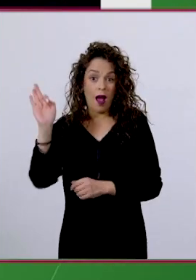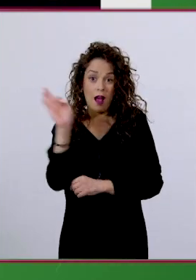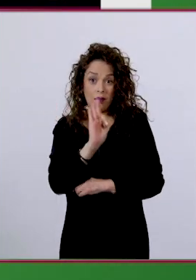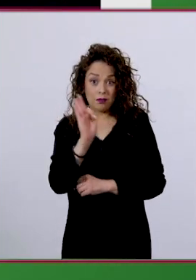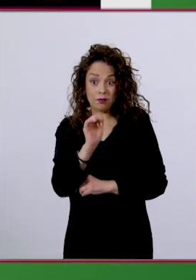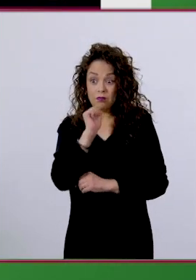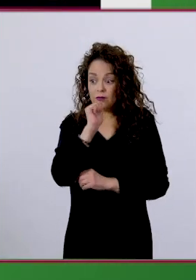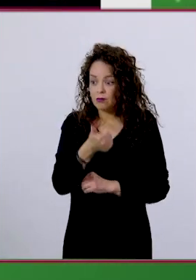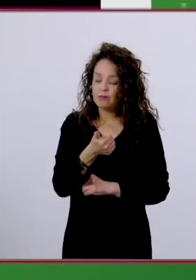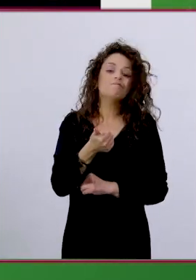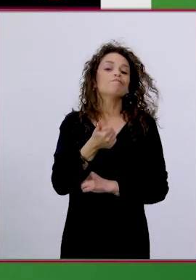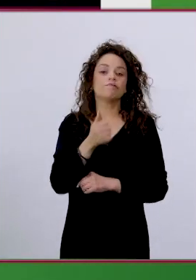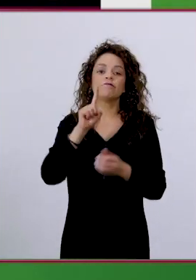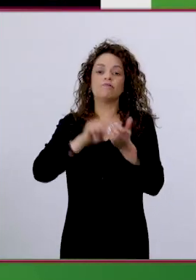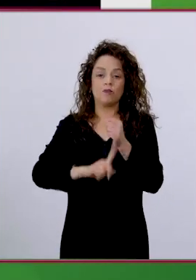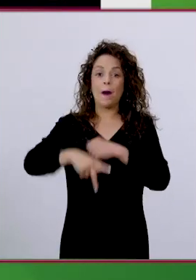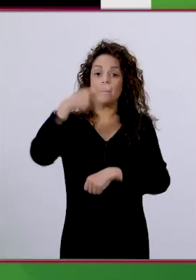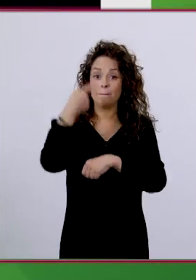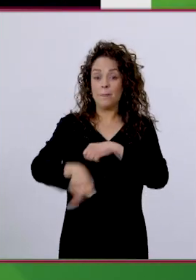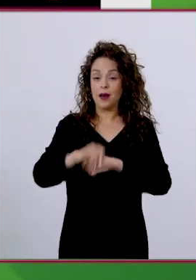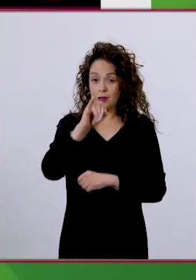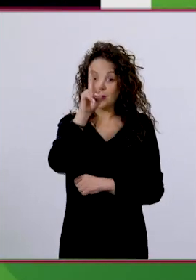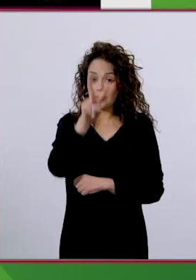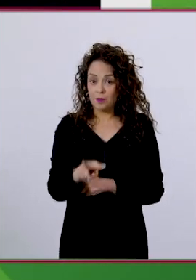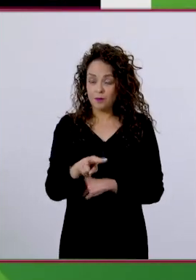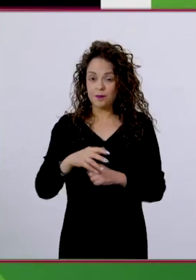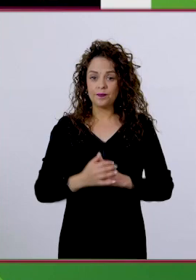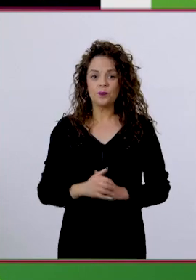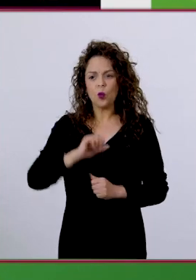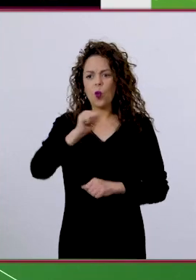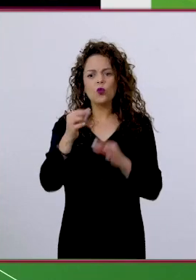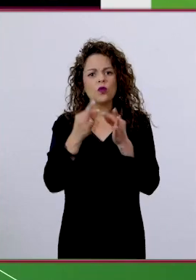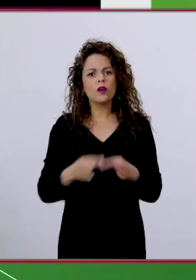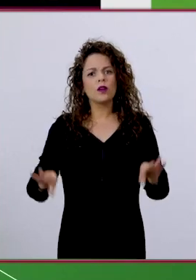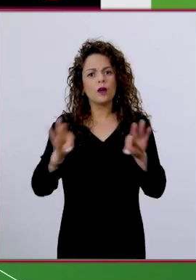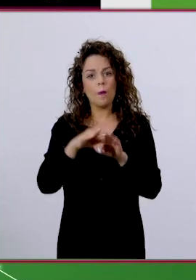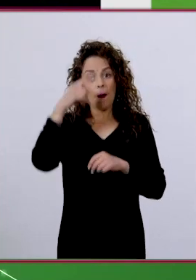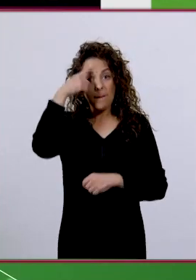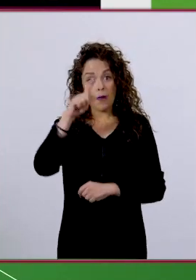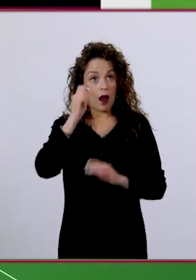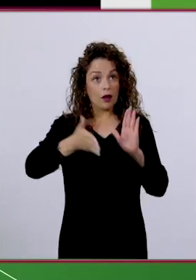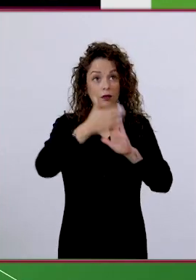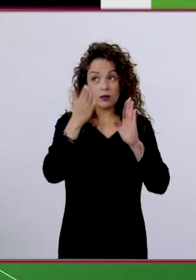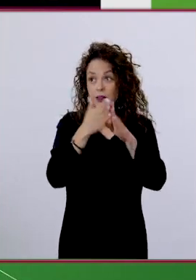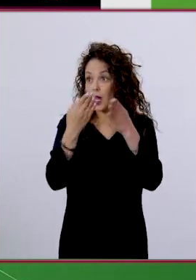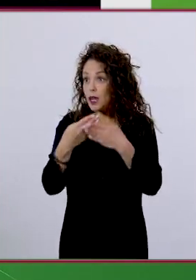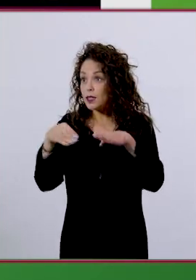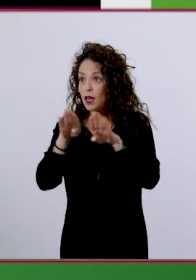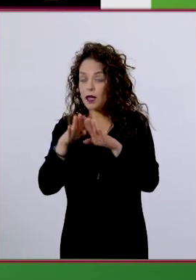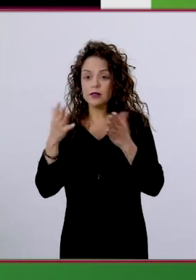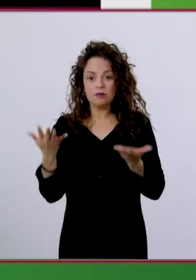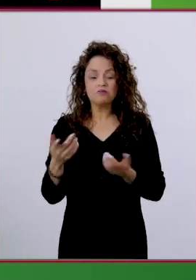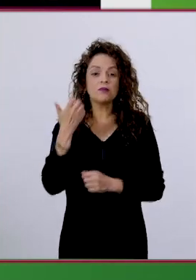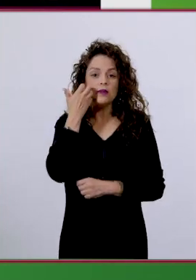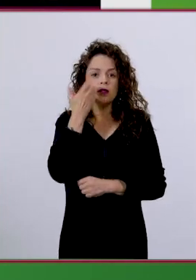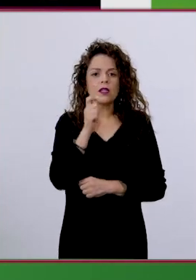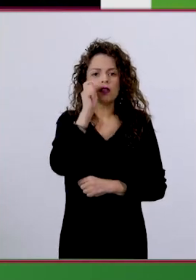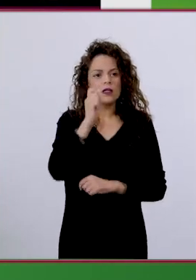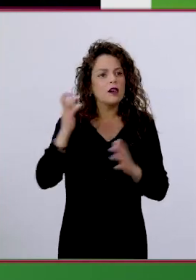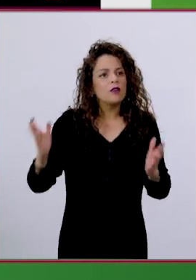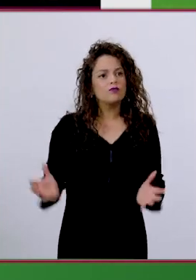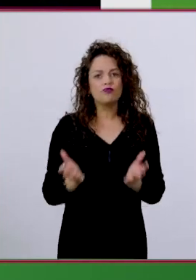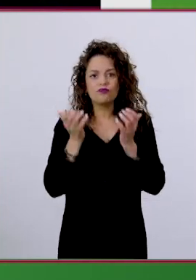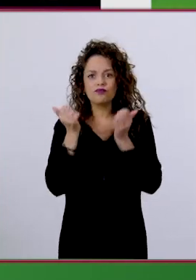pues podría representar un peligro, ¿no? Otro aspecto importante de la vivienda es el hecho de que lo que se quiso